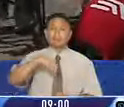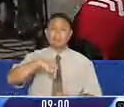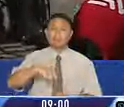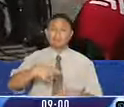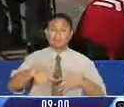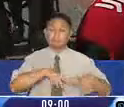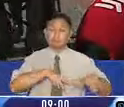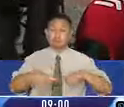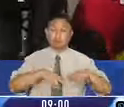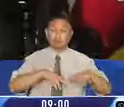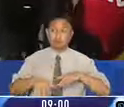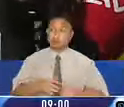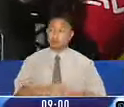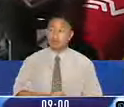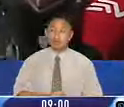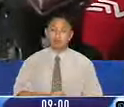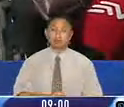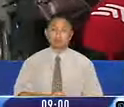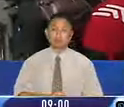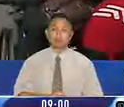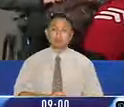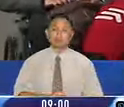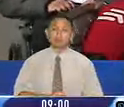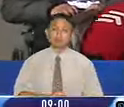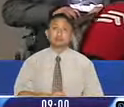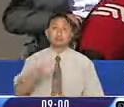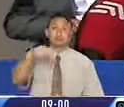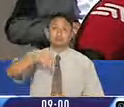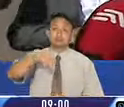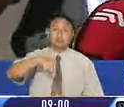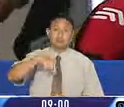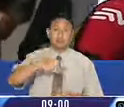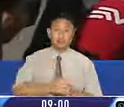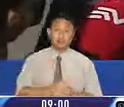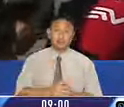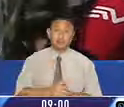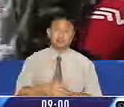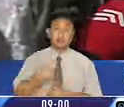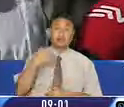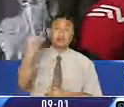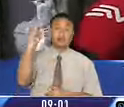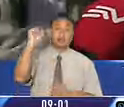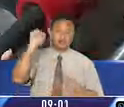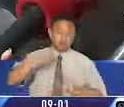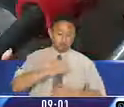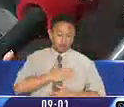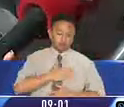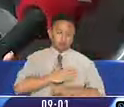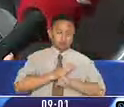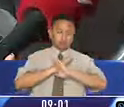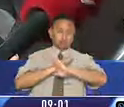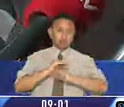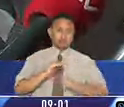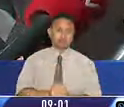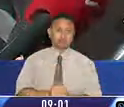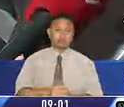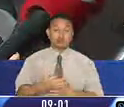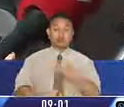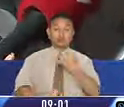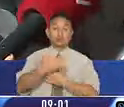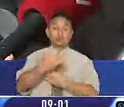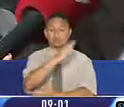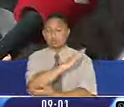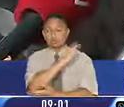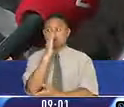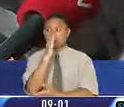que se desarrollaron en junio han sido parte del ejercicio del derecho a la resistencia. Una justicia sana,